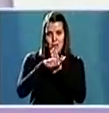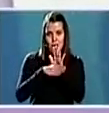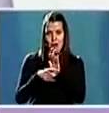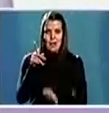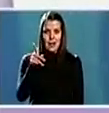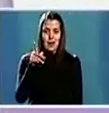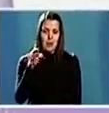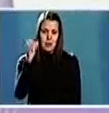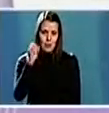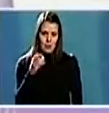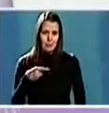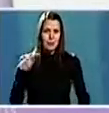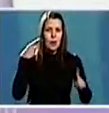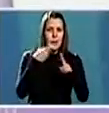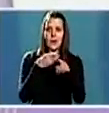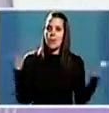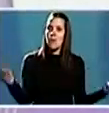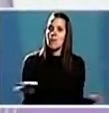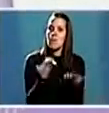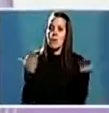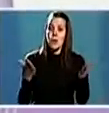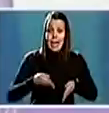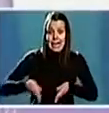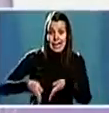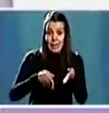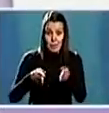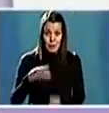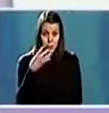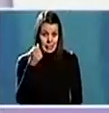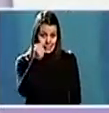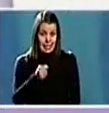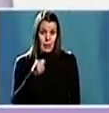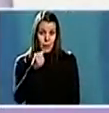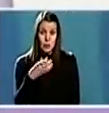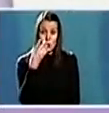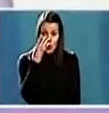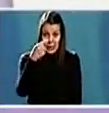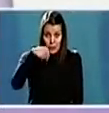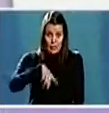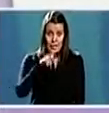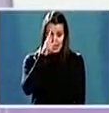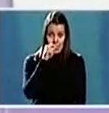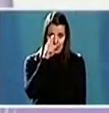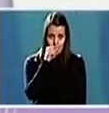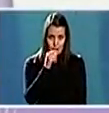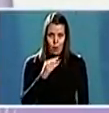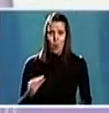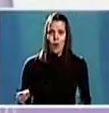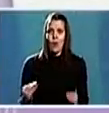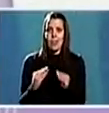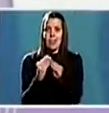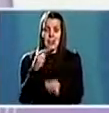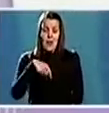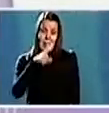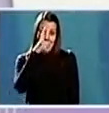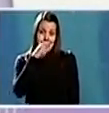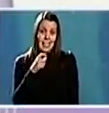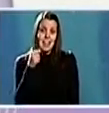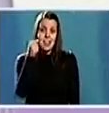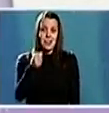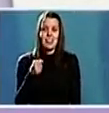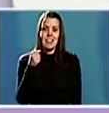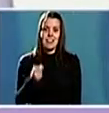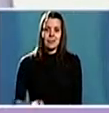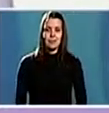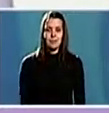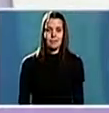Compostela. Esta iniciativa pretende promocionar as 4 rutas xacobeas que atravesan a provincia de Lugo, coincidindo coa celebración do Ano Santo.